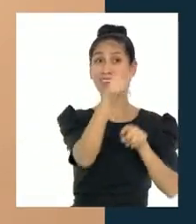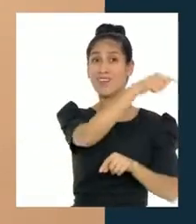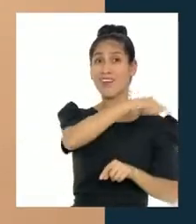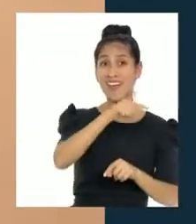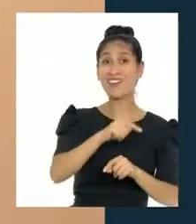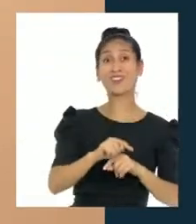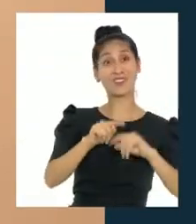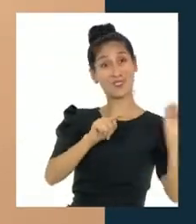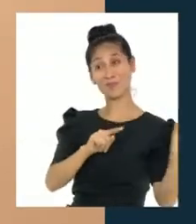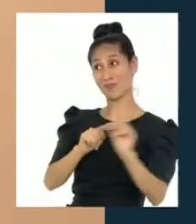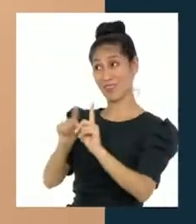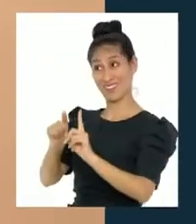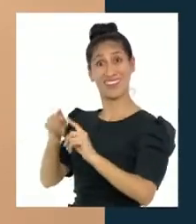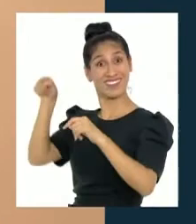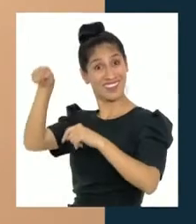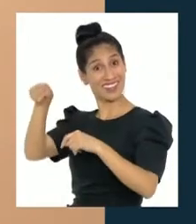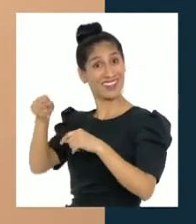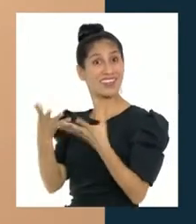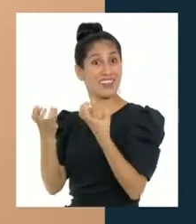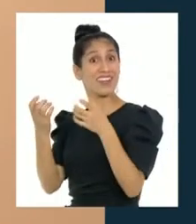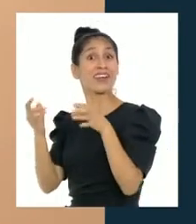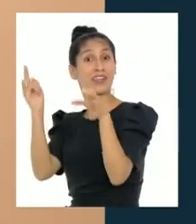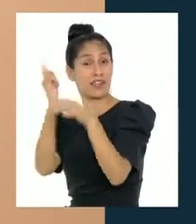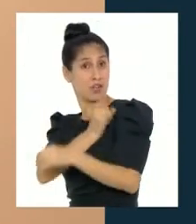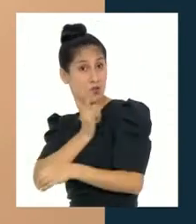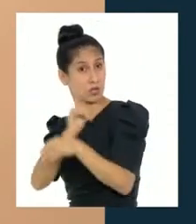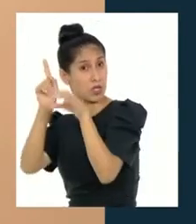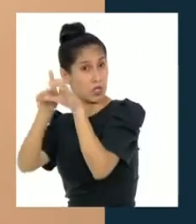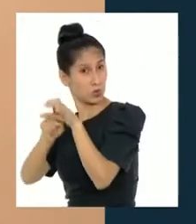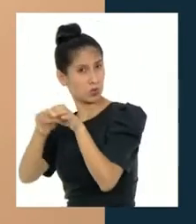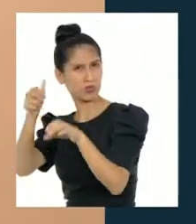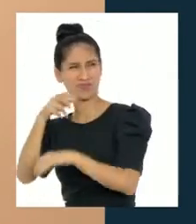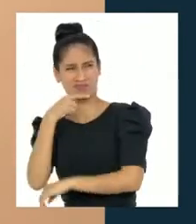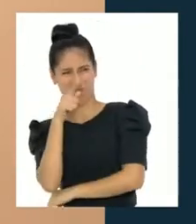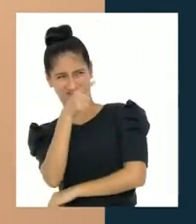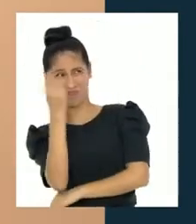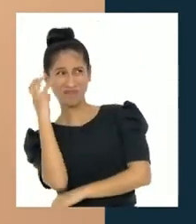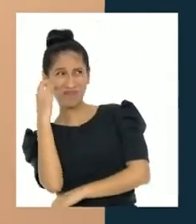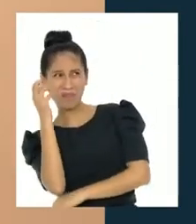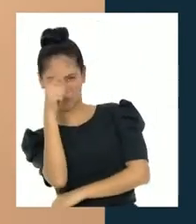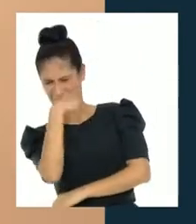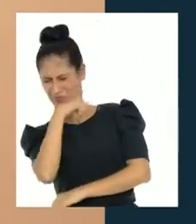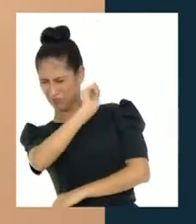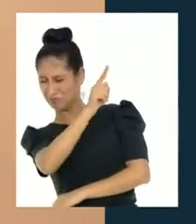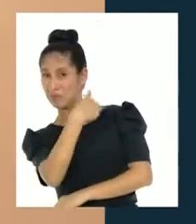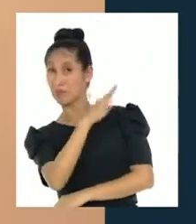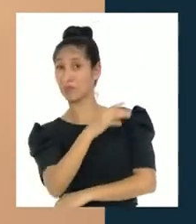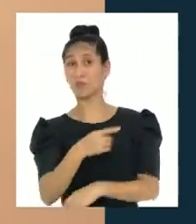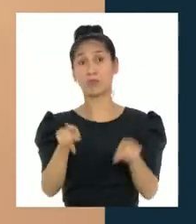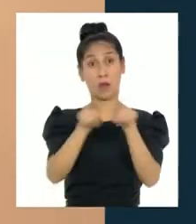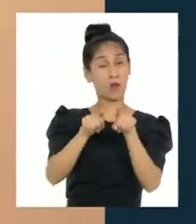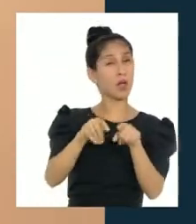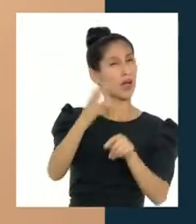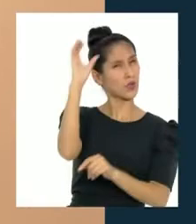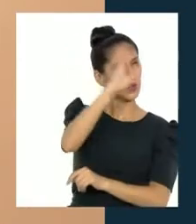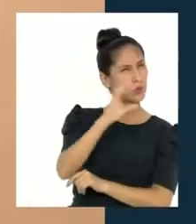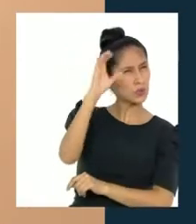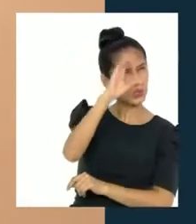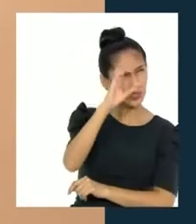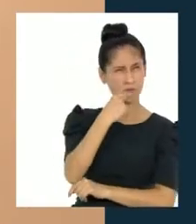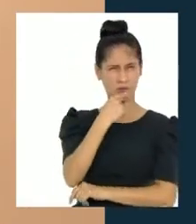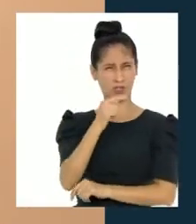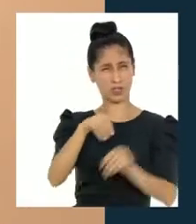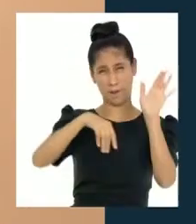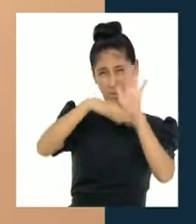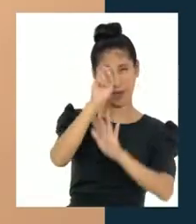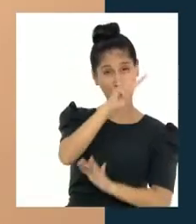Por ejemplo, veamos nuevamente los números. El censo del 2017 nos dice que más del 20% de personas que